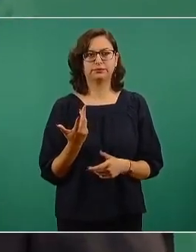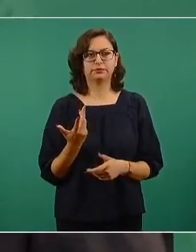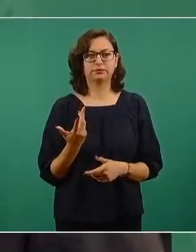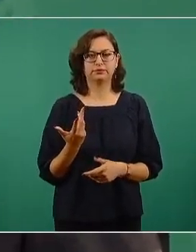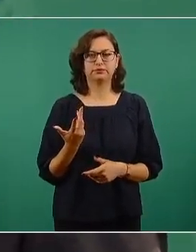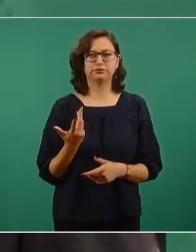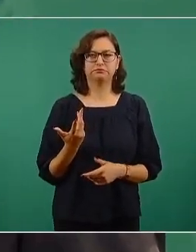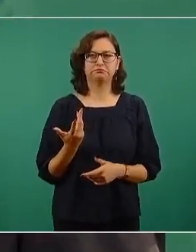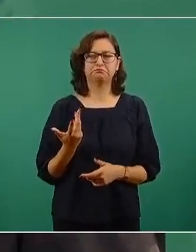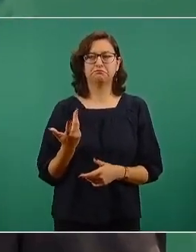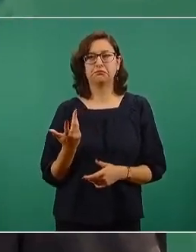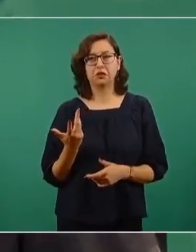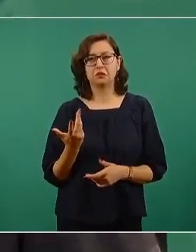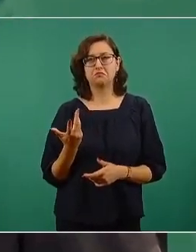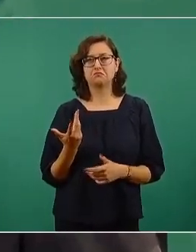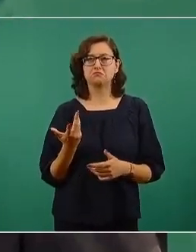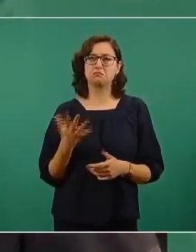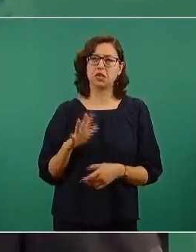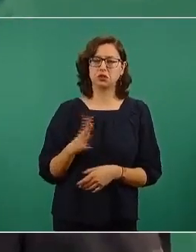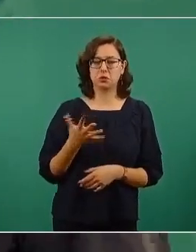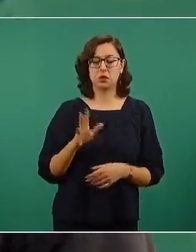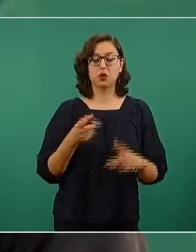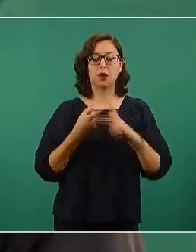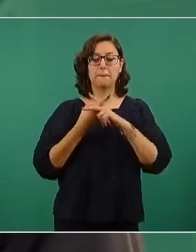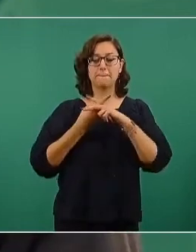se inicie